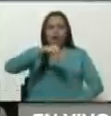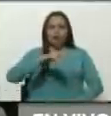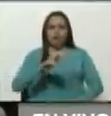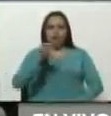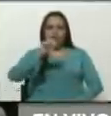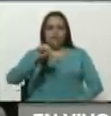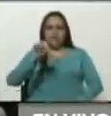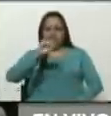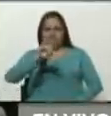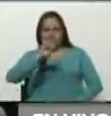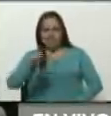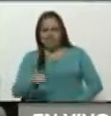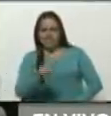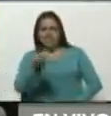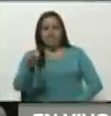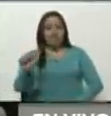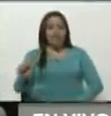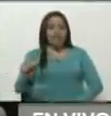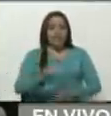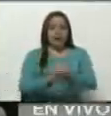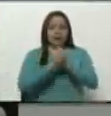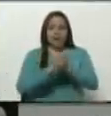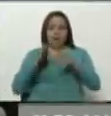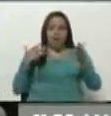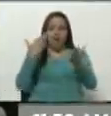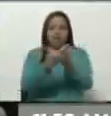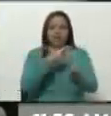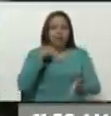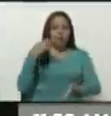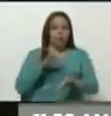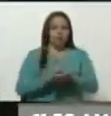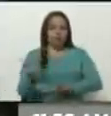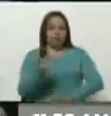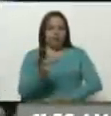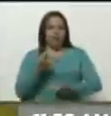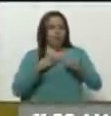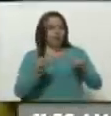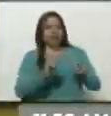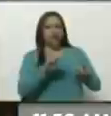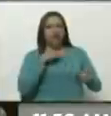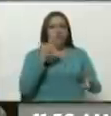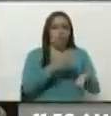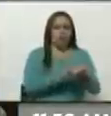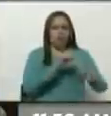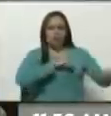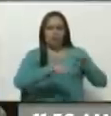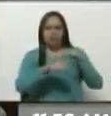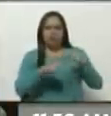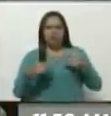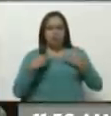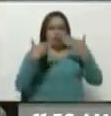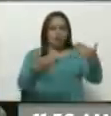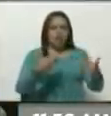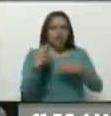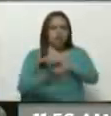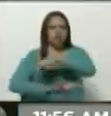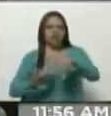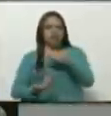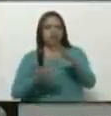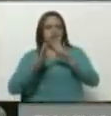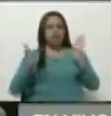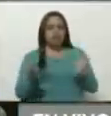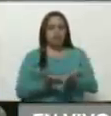hasta la muerte de ellos, pero no la de los movimientos progresistas y revolucionarios del